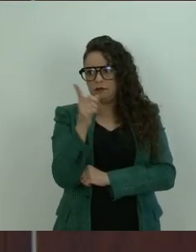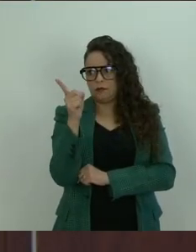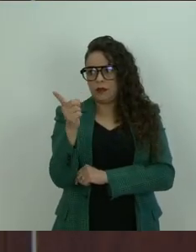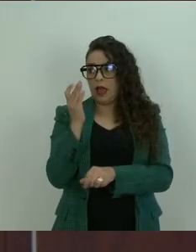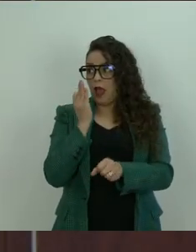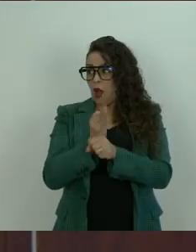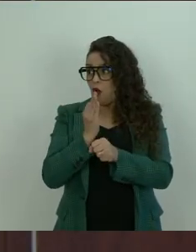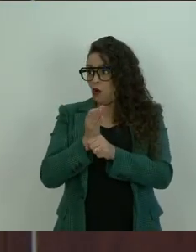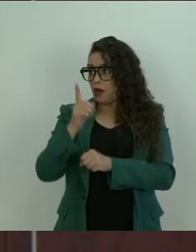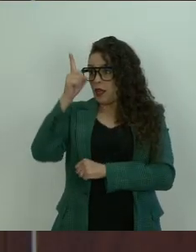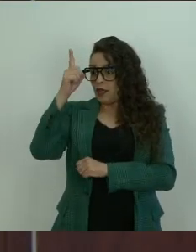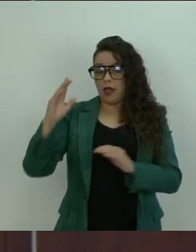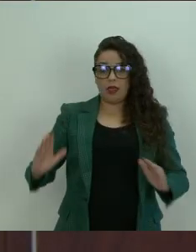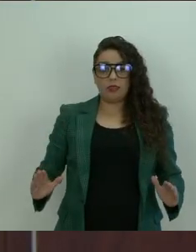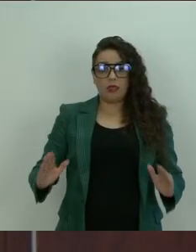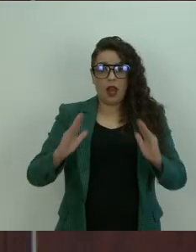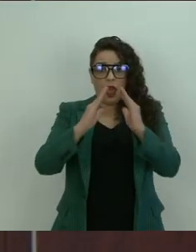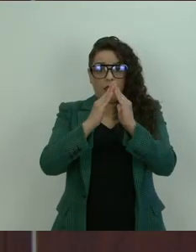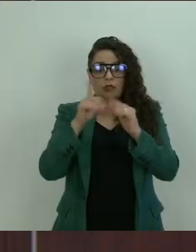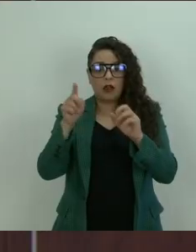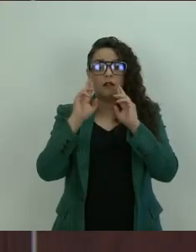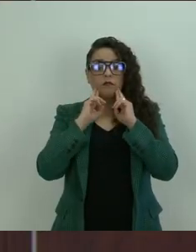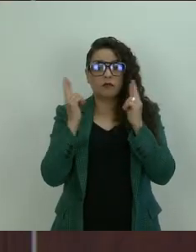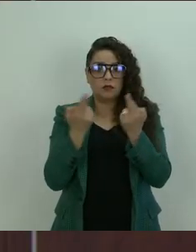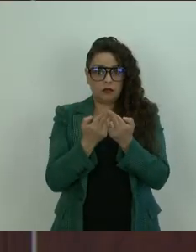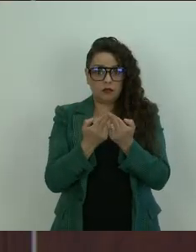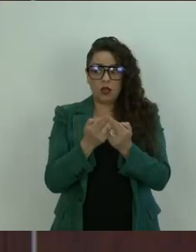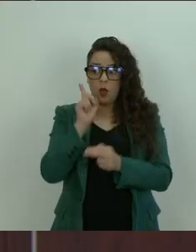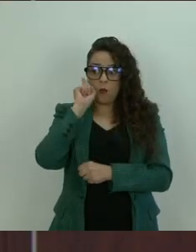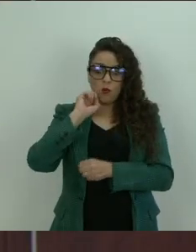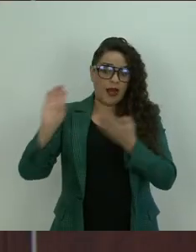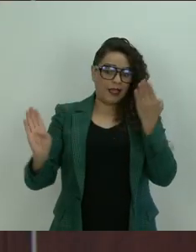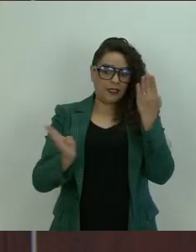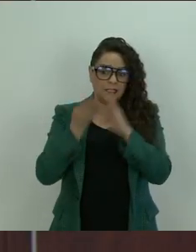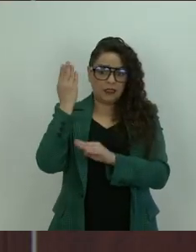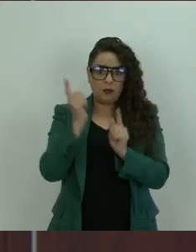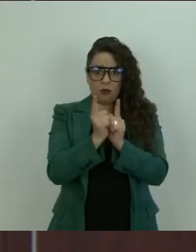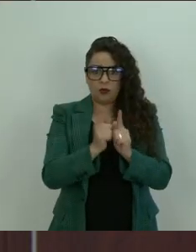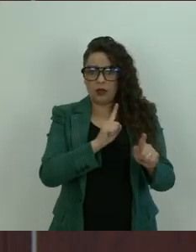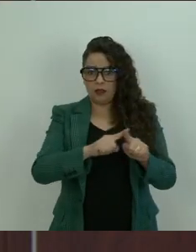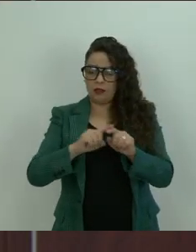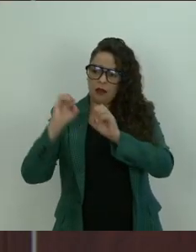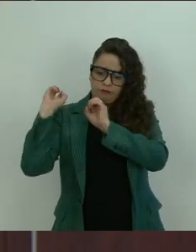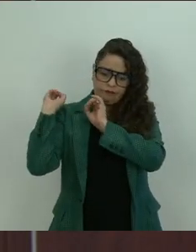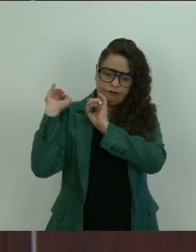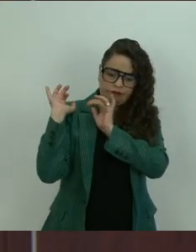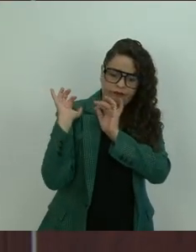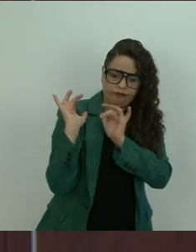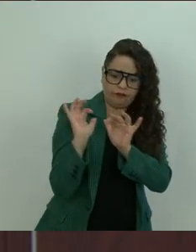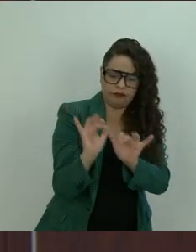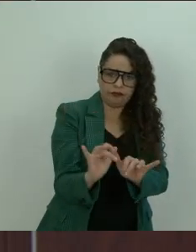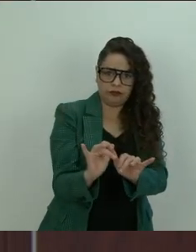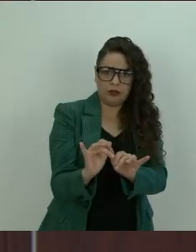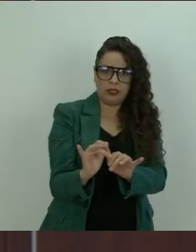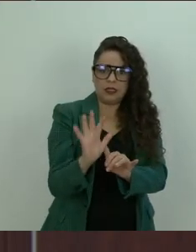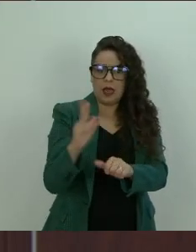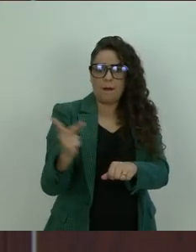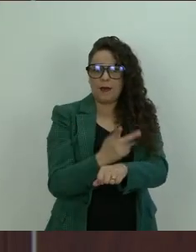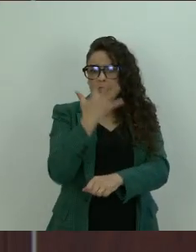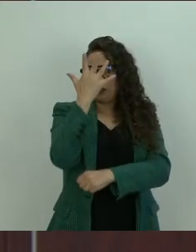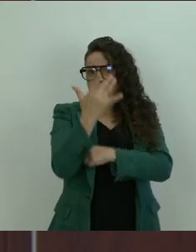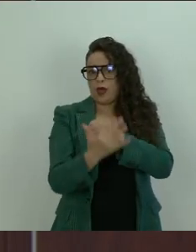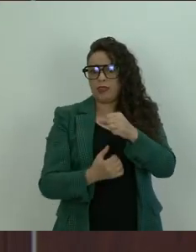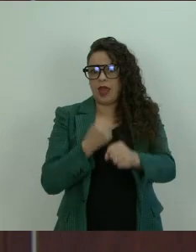voy para allá, grupos de mujeres de todo el mundo que 50 años después de aquel encuentro